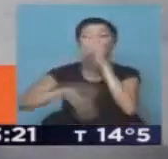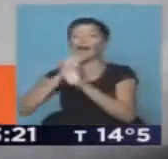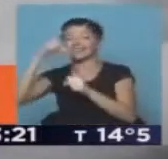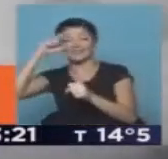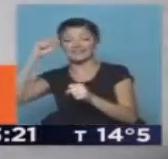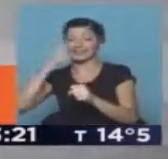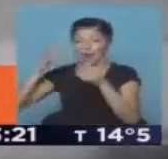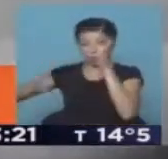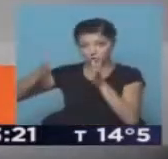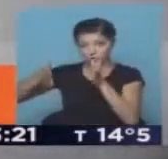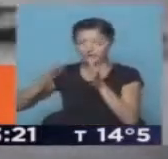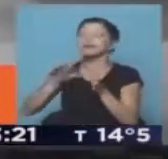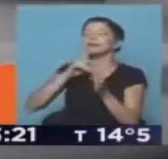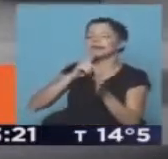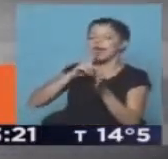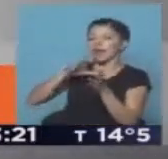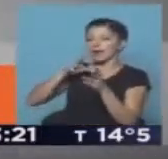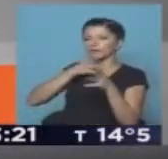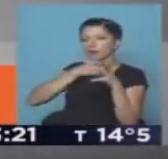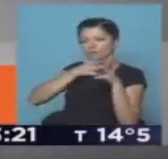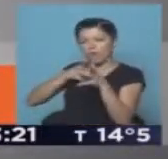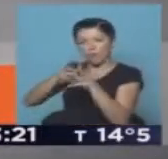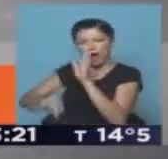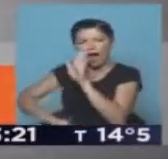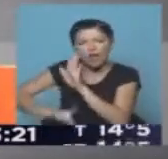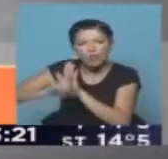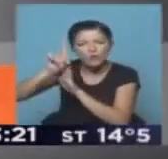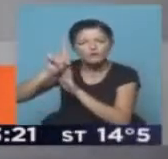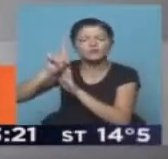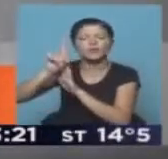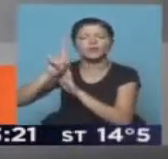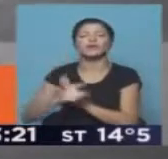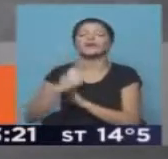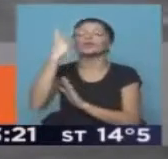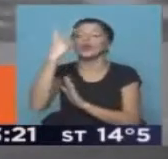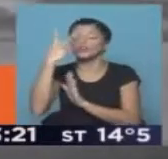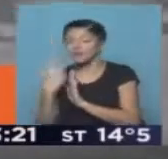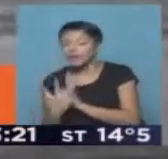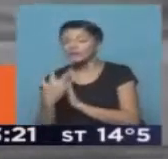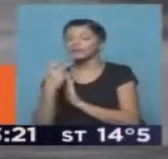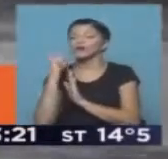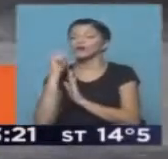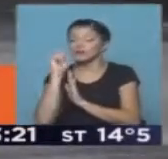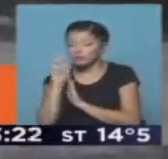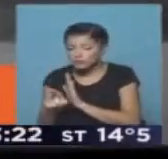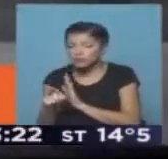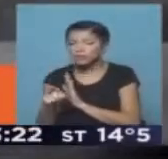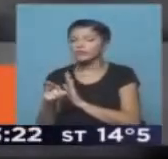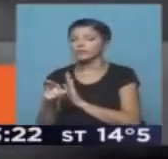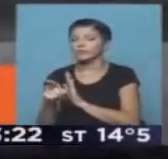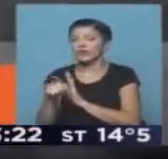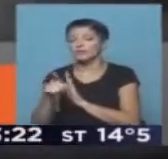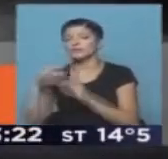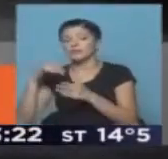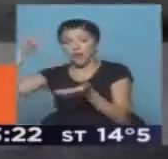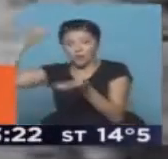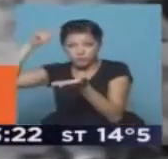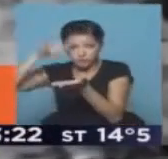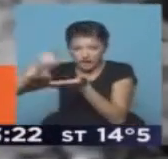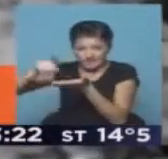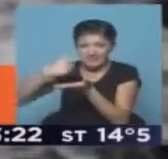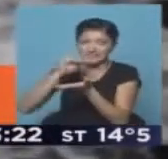atacó el frente sirio en el norte destruyendo las dos terceras partes de la sorprendida fuerza aérea siria